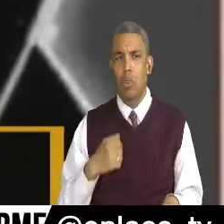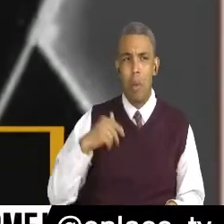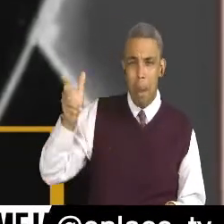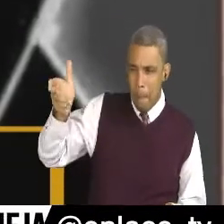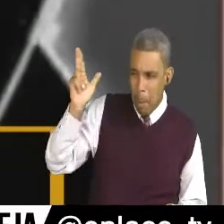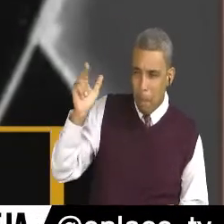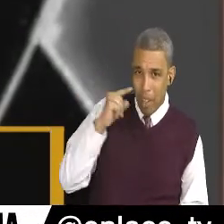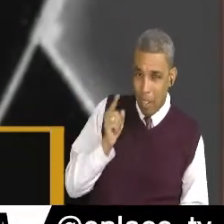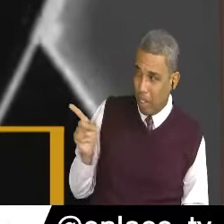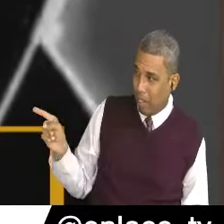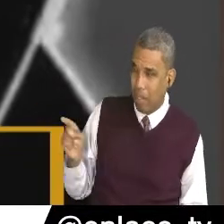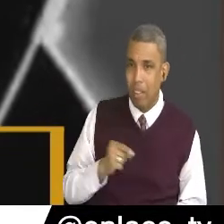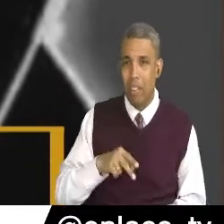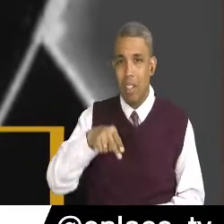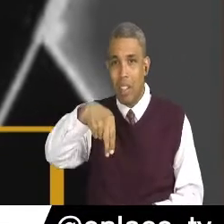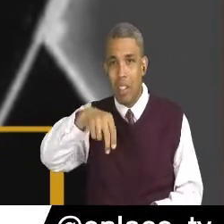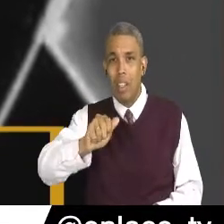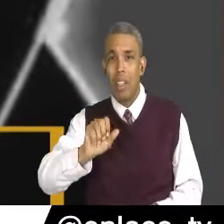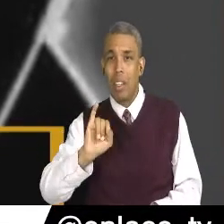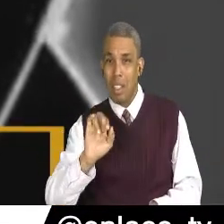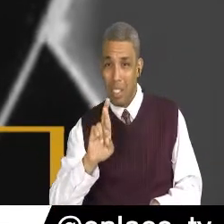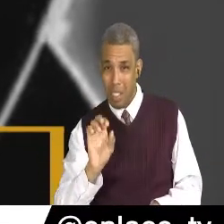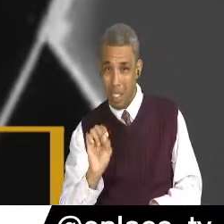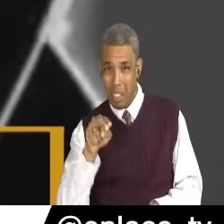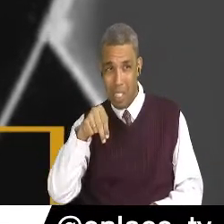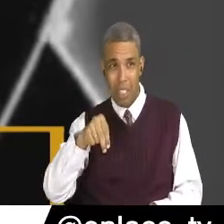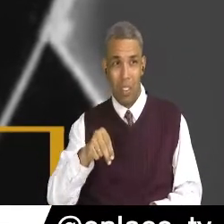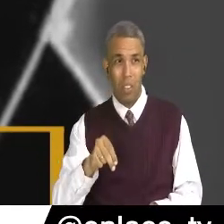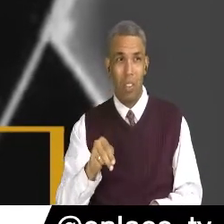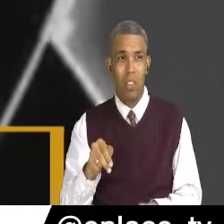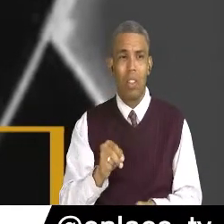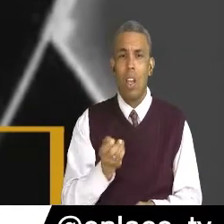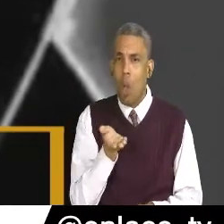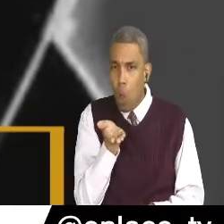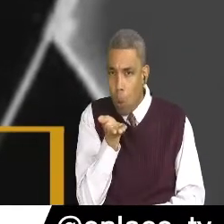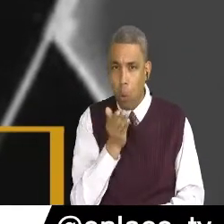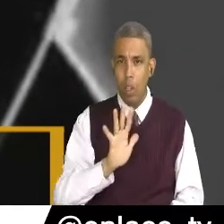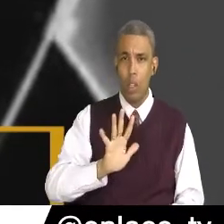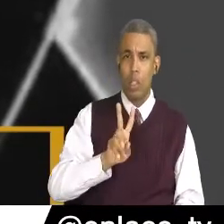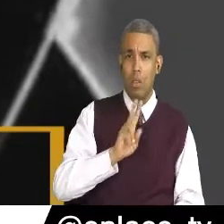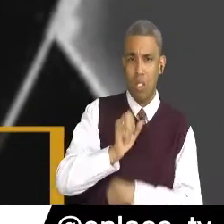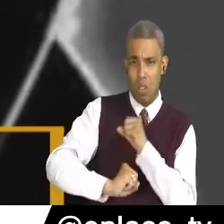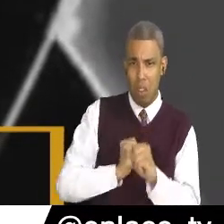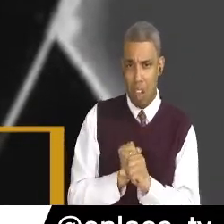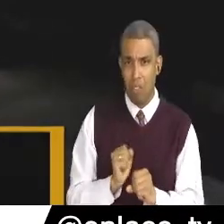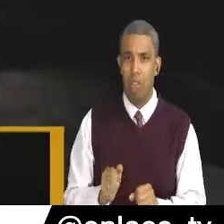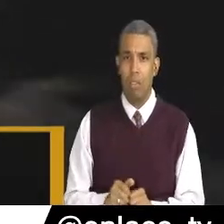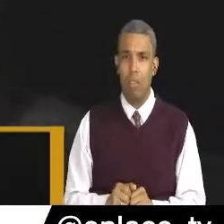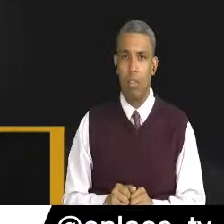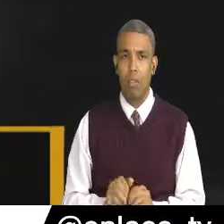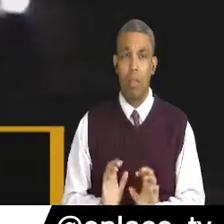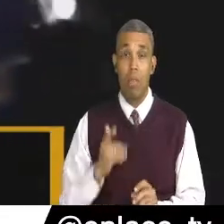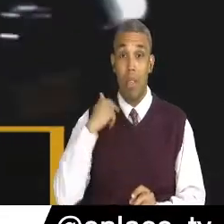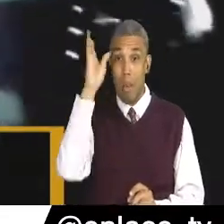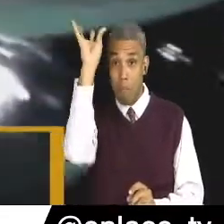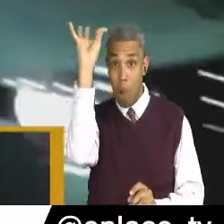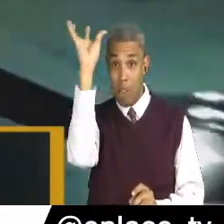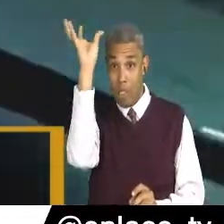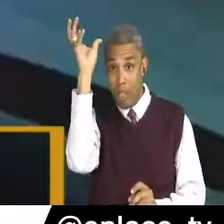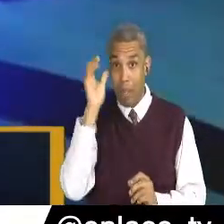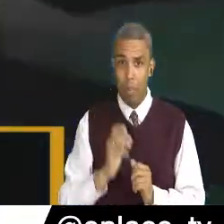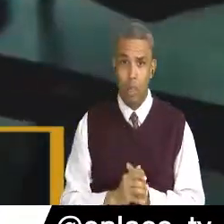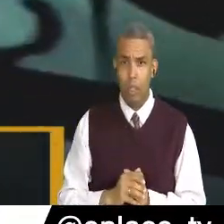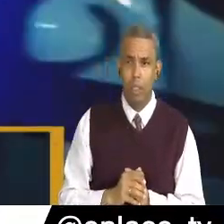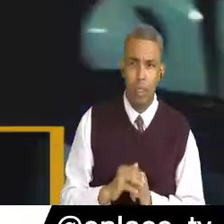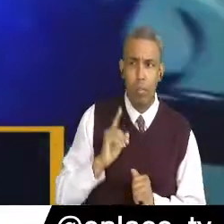la humanidad de Nairon Rodríguez, de 52 años de edad. Según algunas versiones, en ese momento pasaba una motorizada de la policía